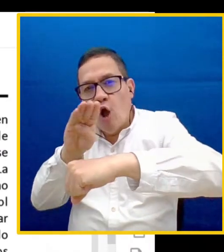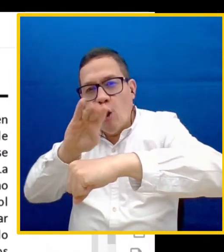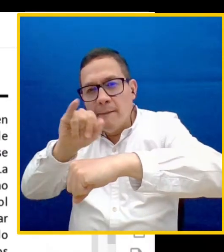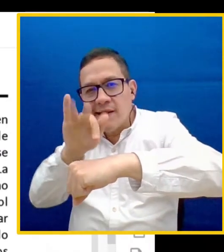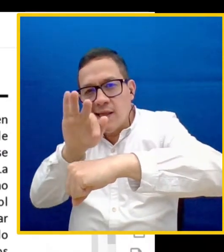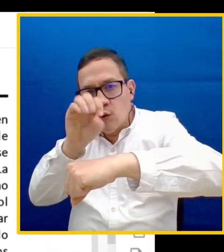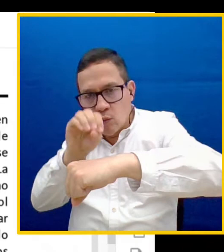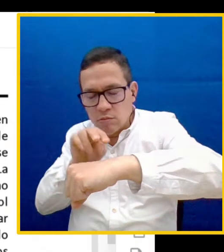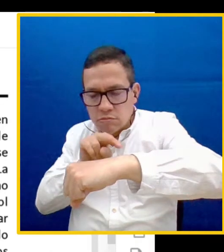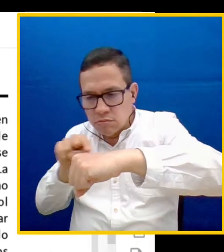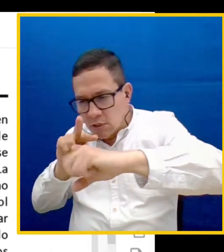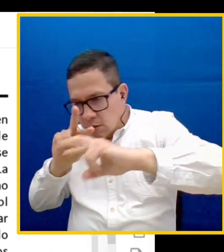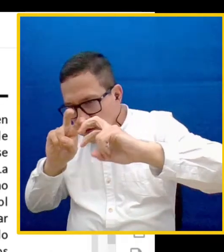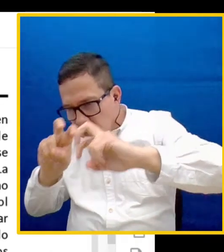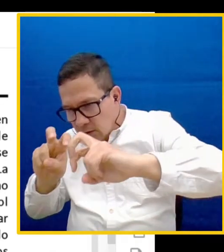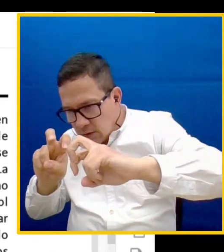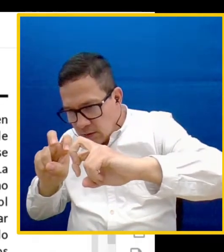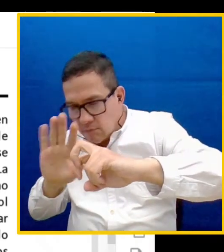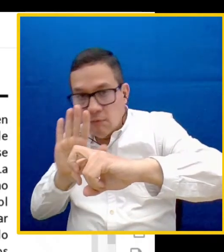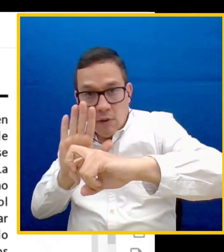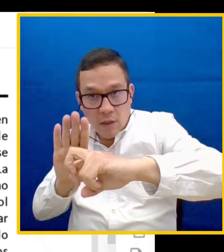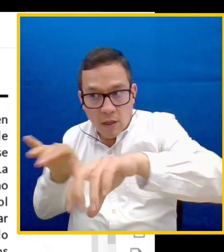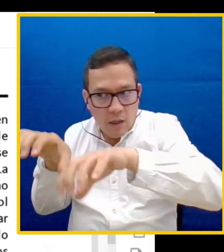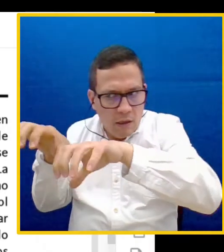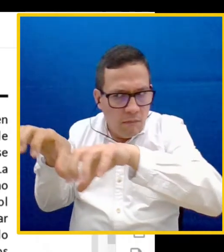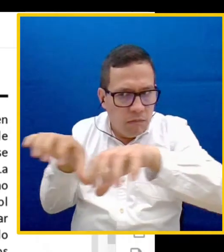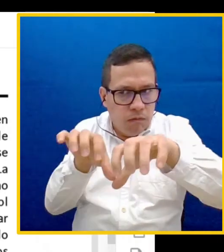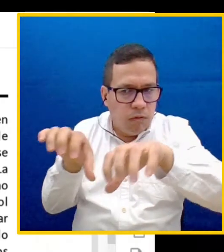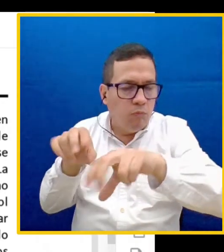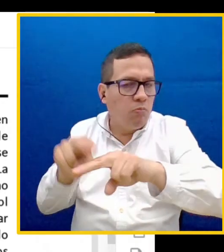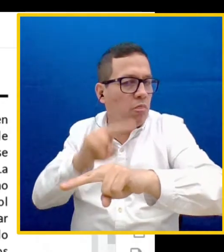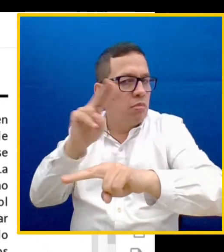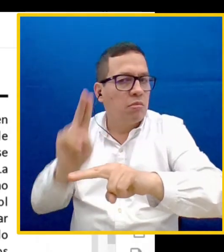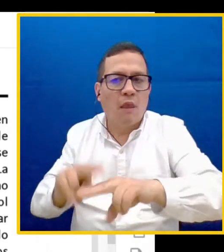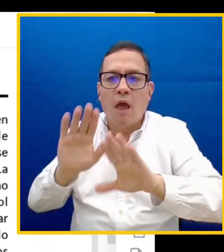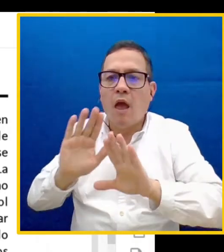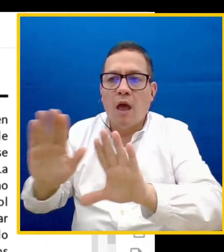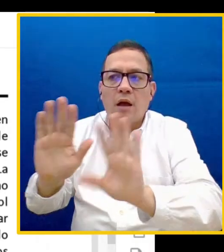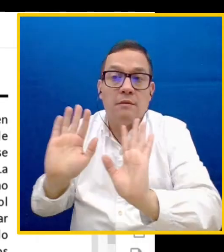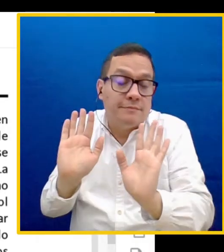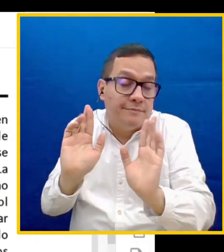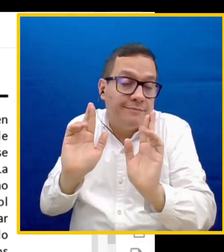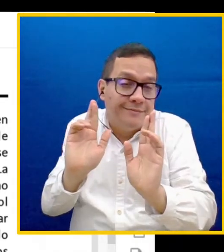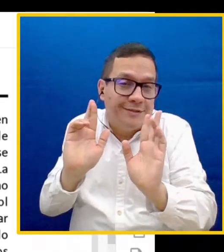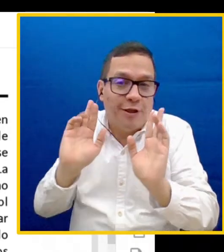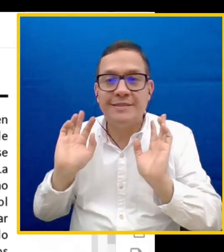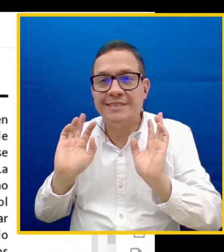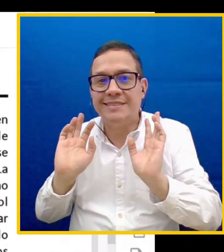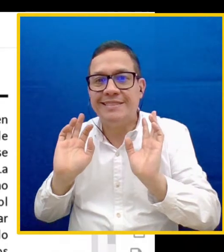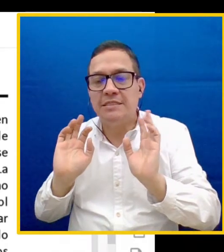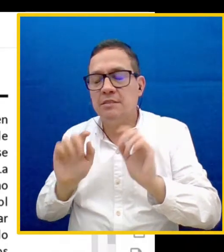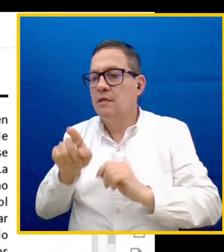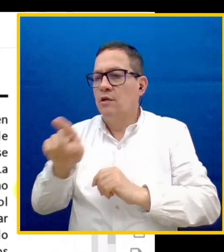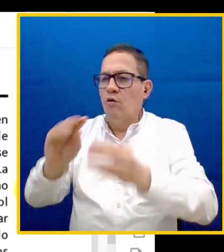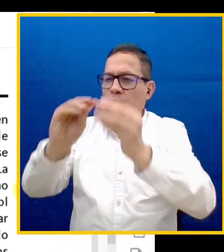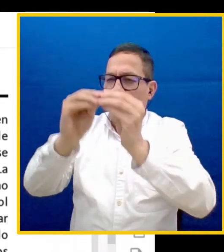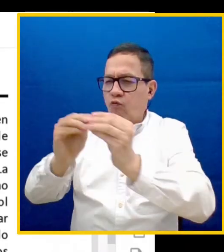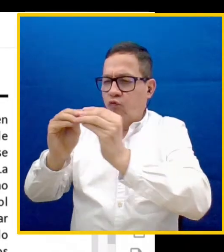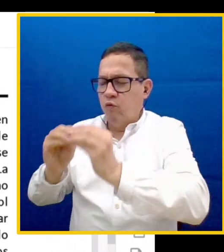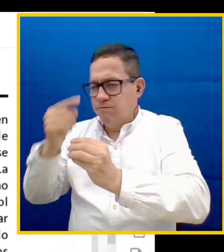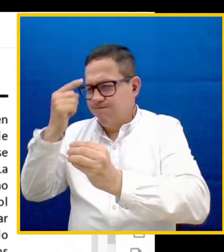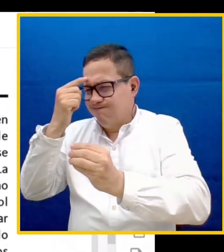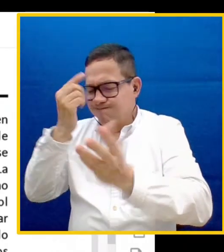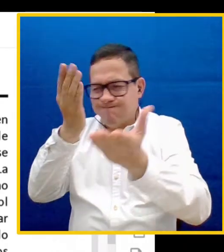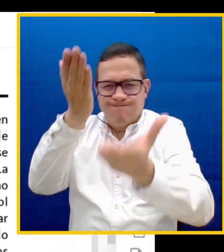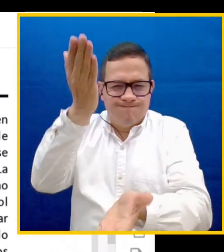comportan, o al menos así se lo espera, como lo hacen habitualmente. La forma con la que se piensan las